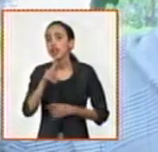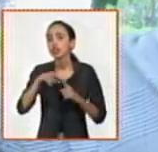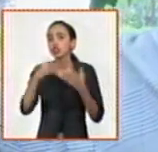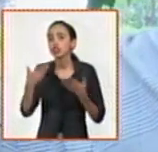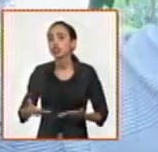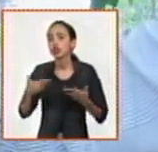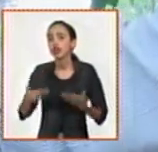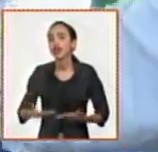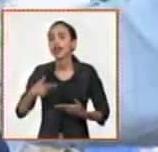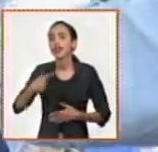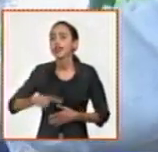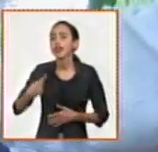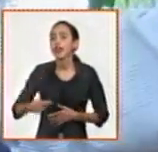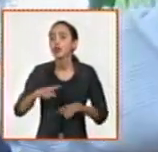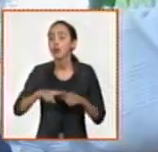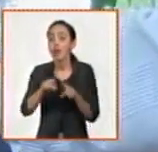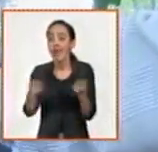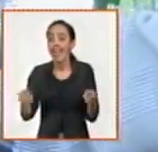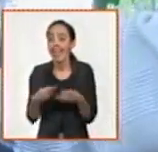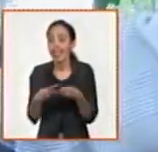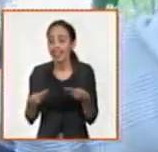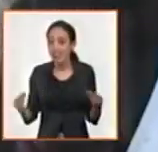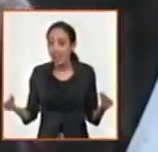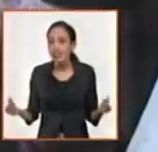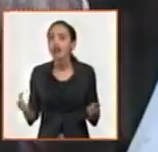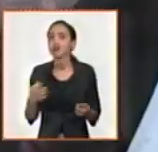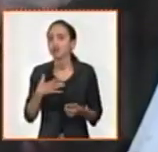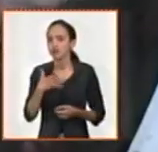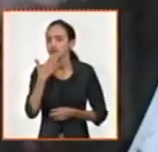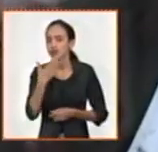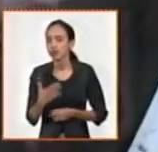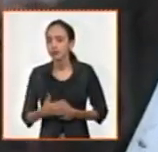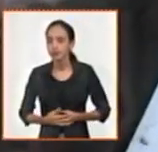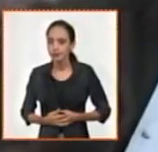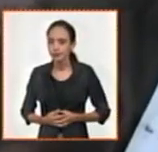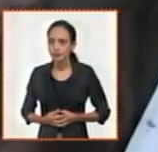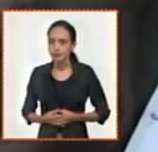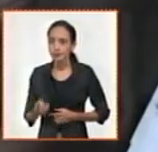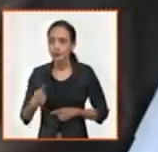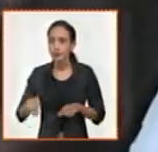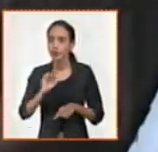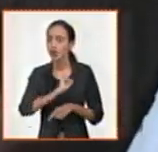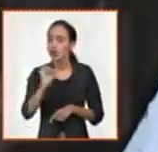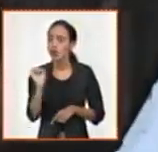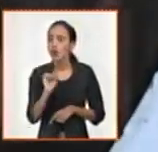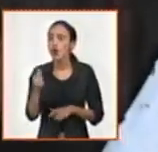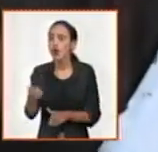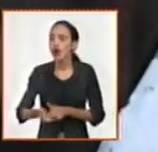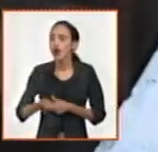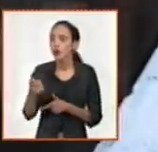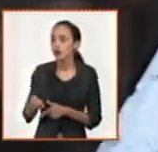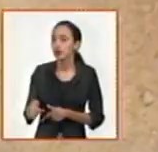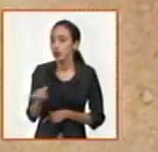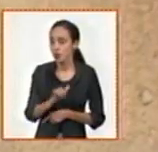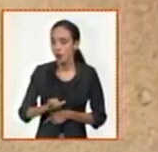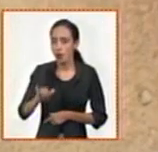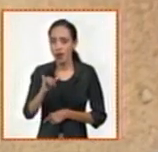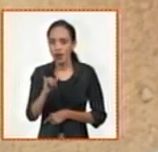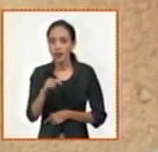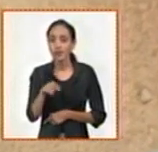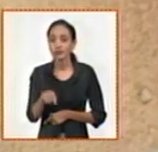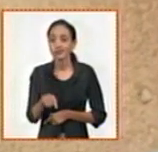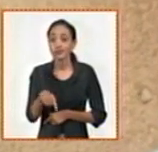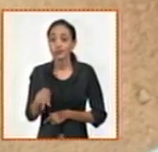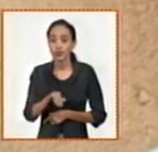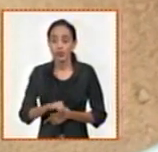toneladas y algo por hectárea, porque es muy vendedor por área. Pero sus éxitos en la agricultura no han cegado a Jordanis, y